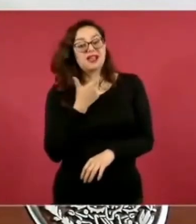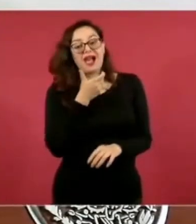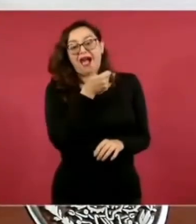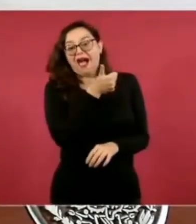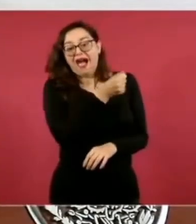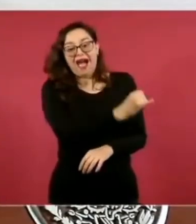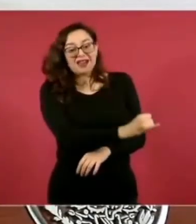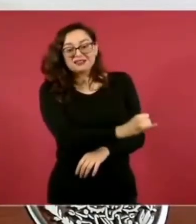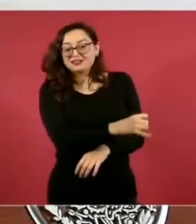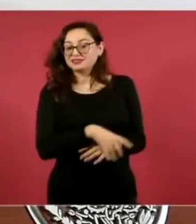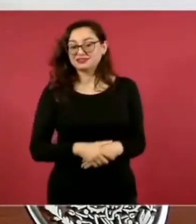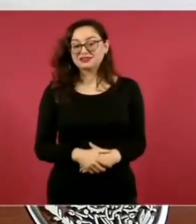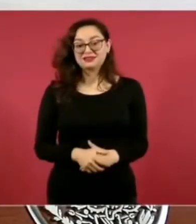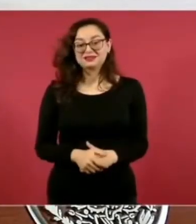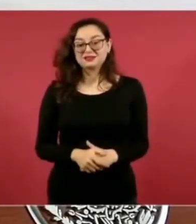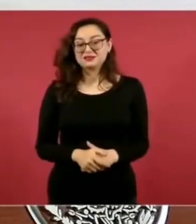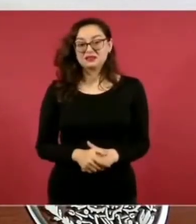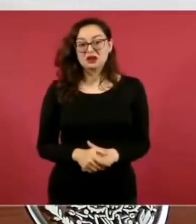desde hace